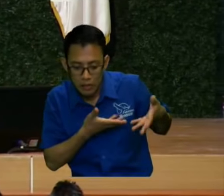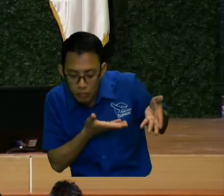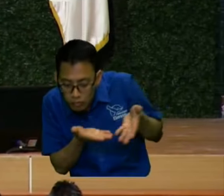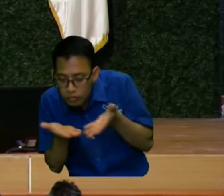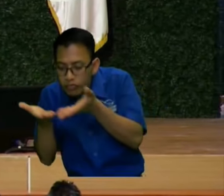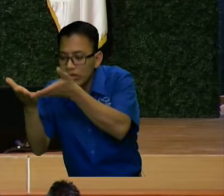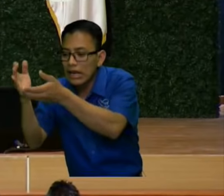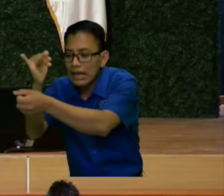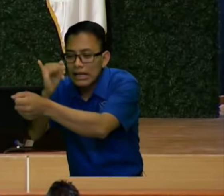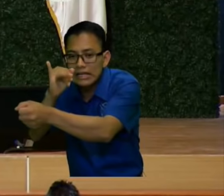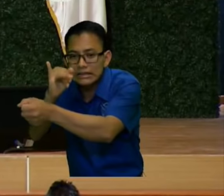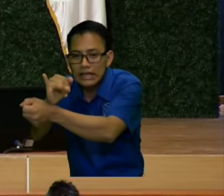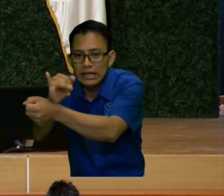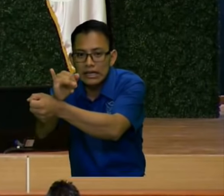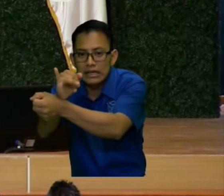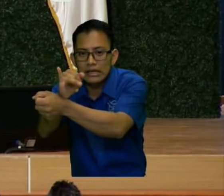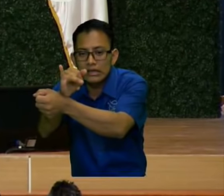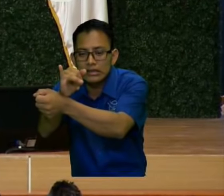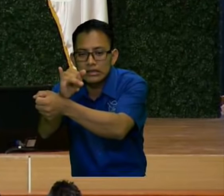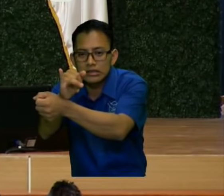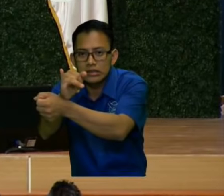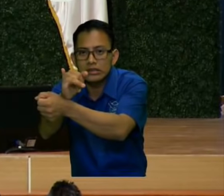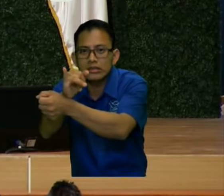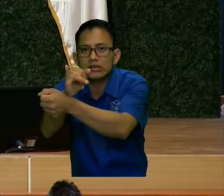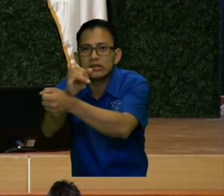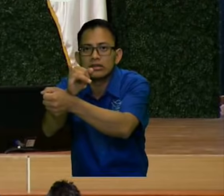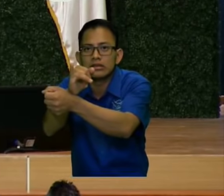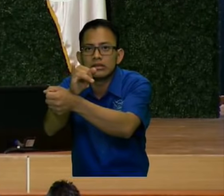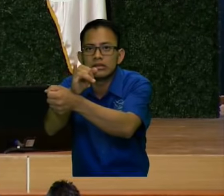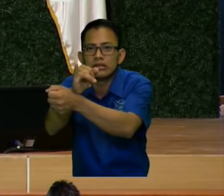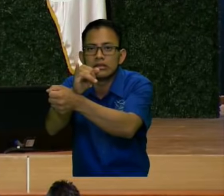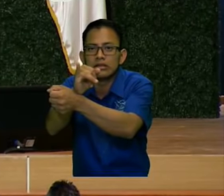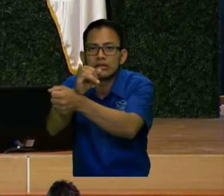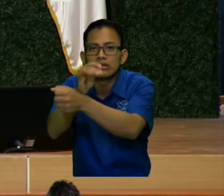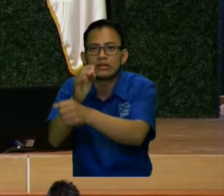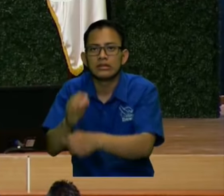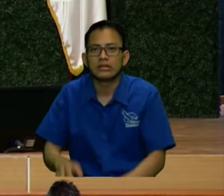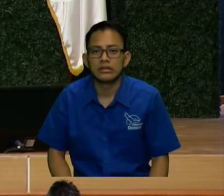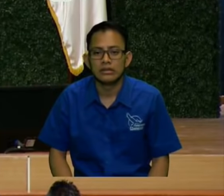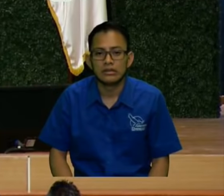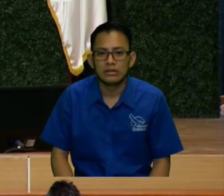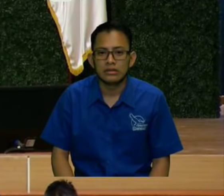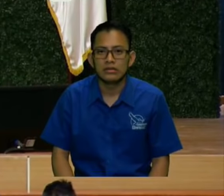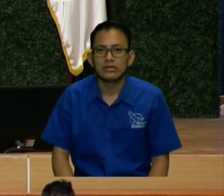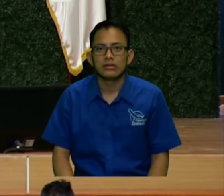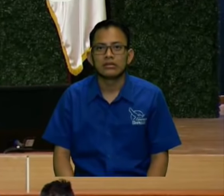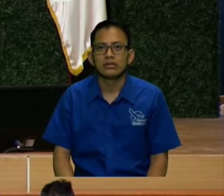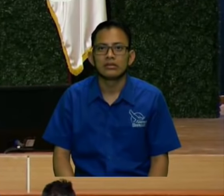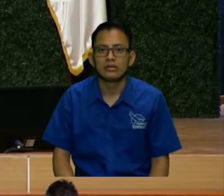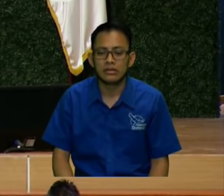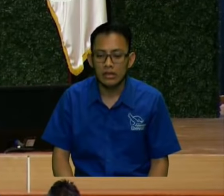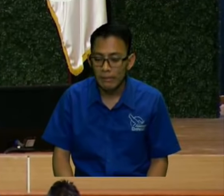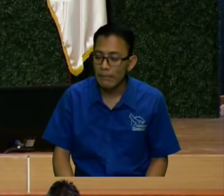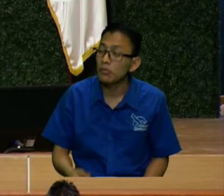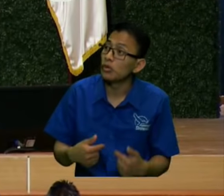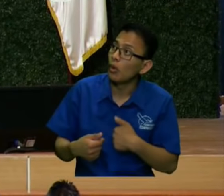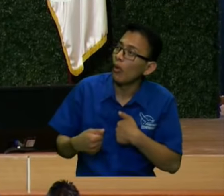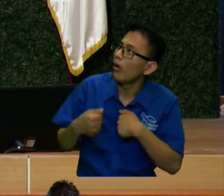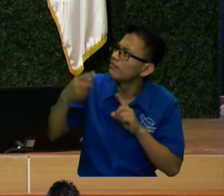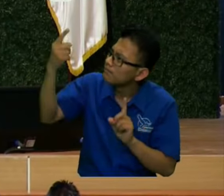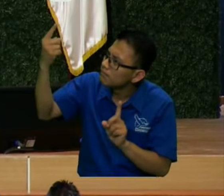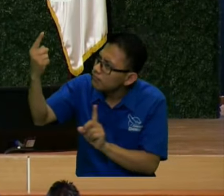es tener, eso no vino de hombre alguno, eso vino de Dios, tener un encuentro con